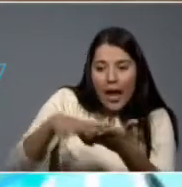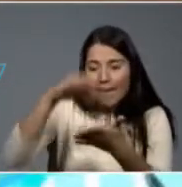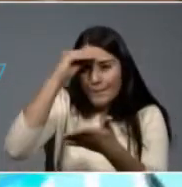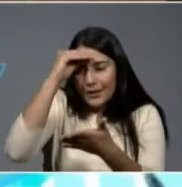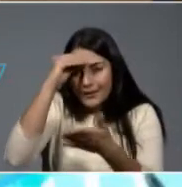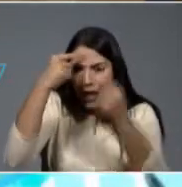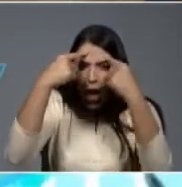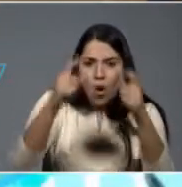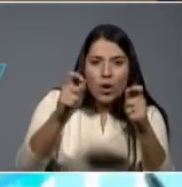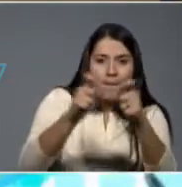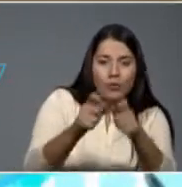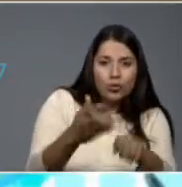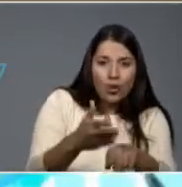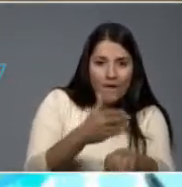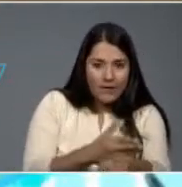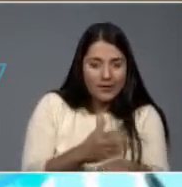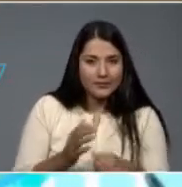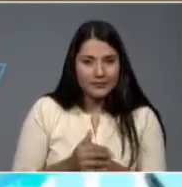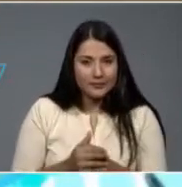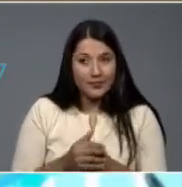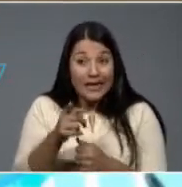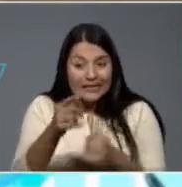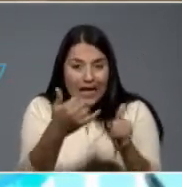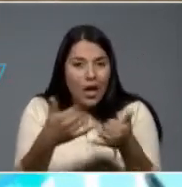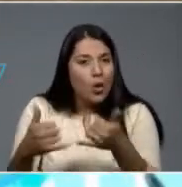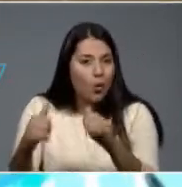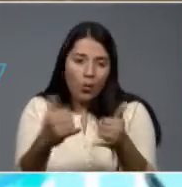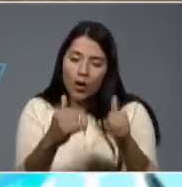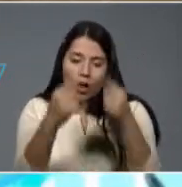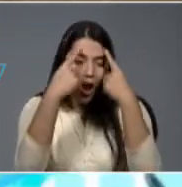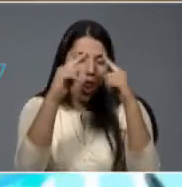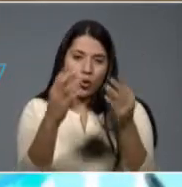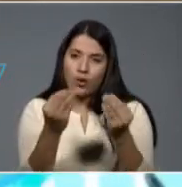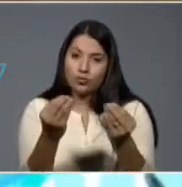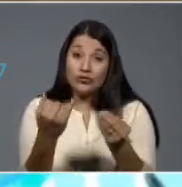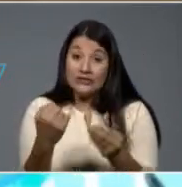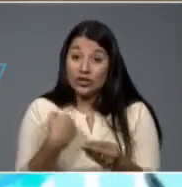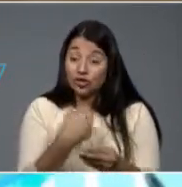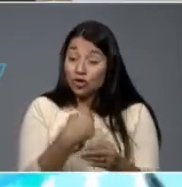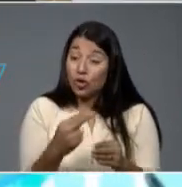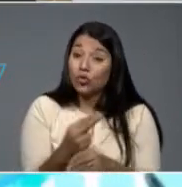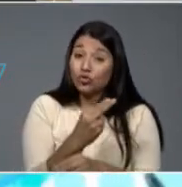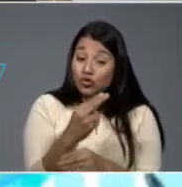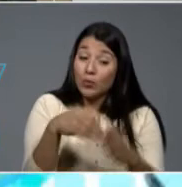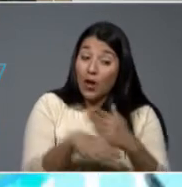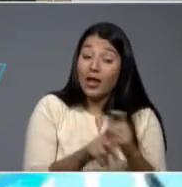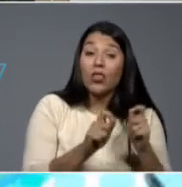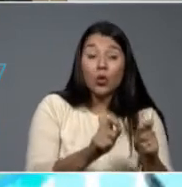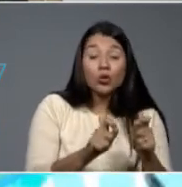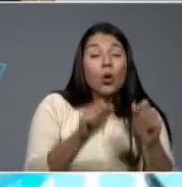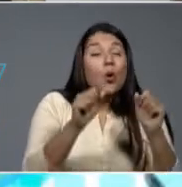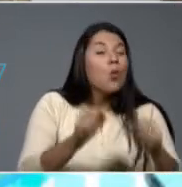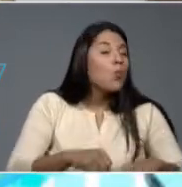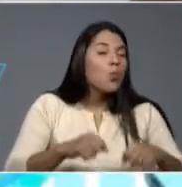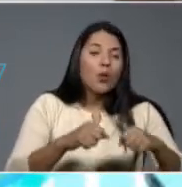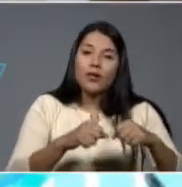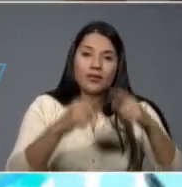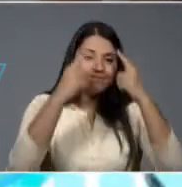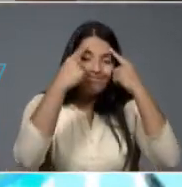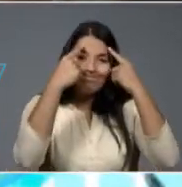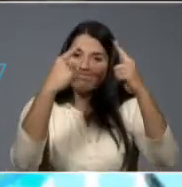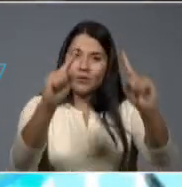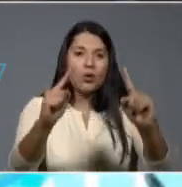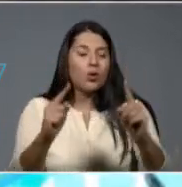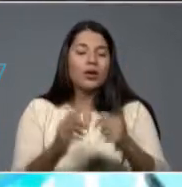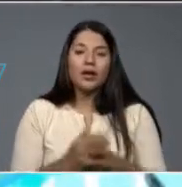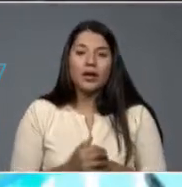puntos, va avanzando. La teoría del juego engancha y está demostrado. Si la usamos en entornos educativos, pues imaginaros todo ese engagement que genera